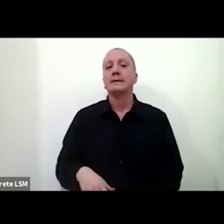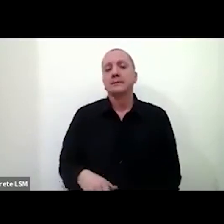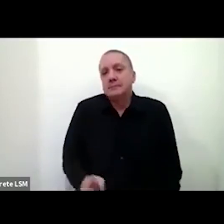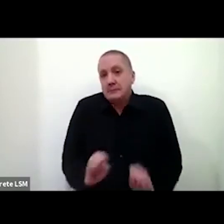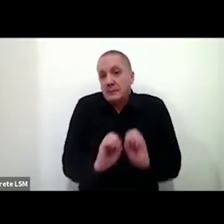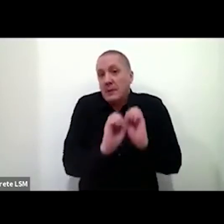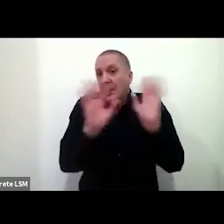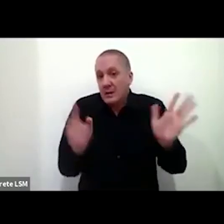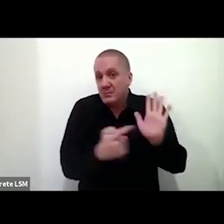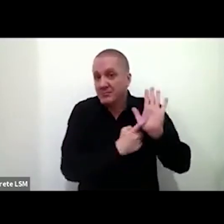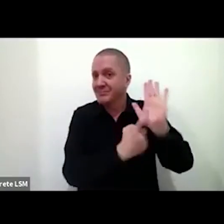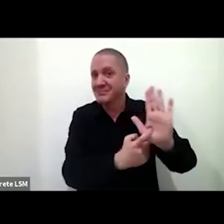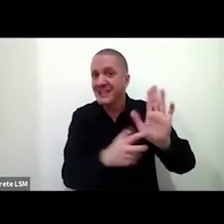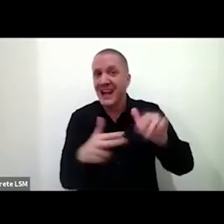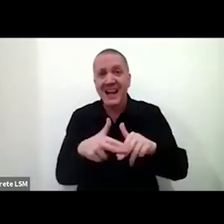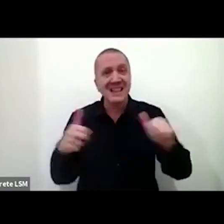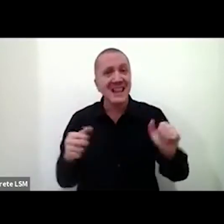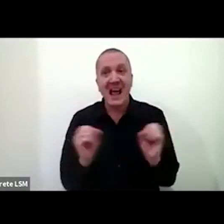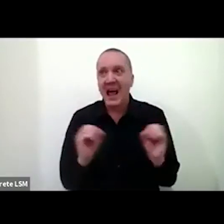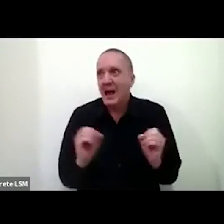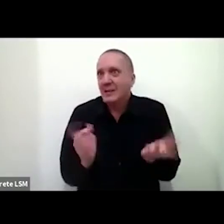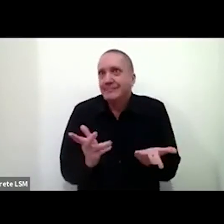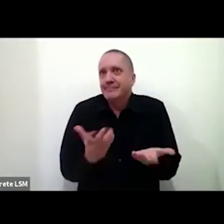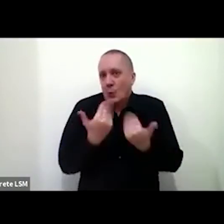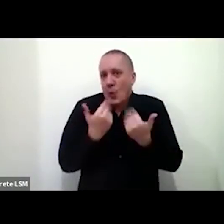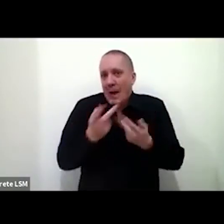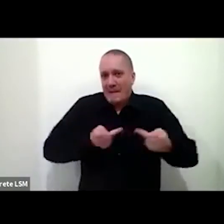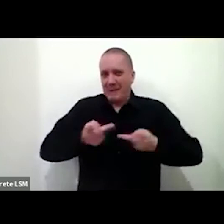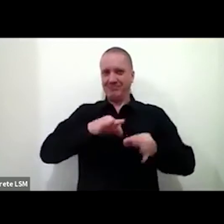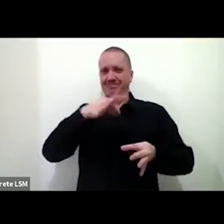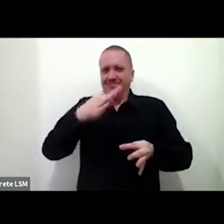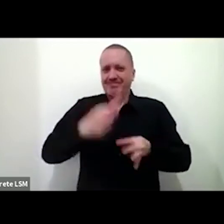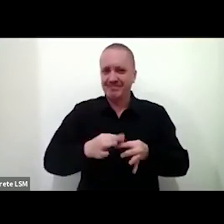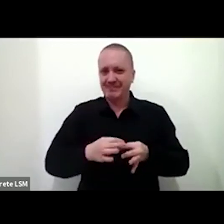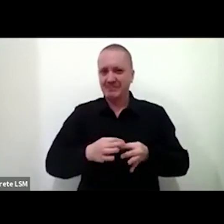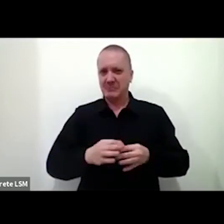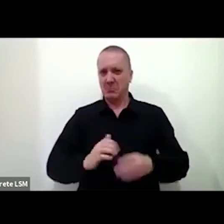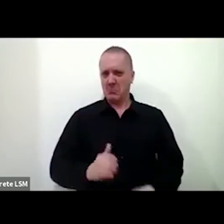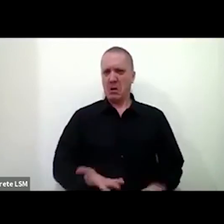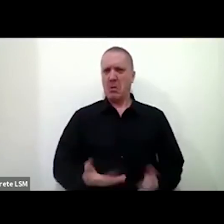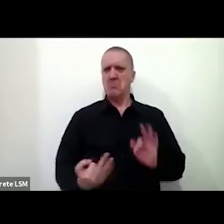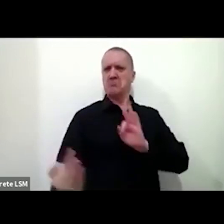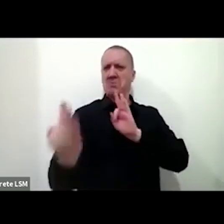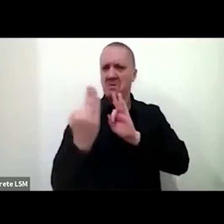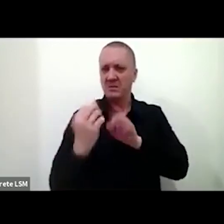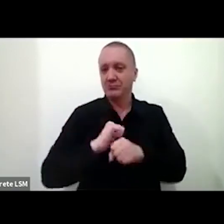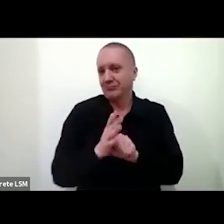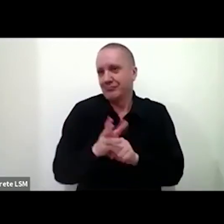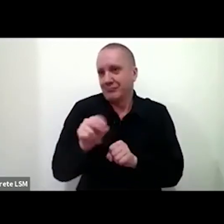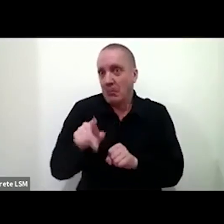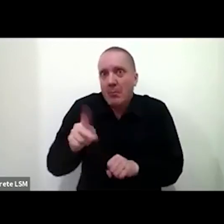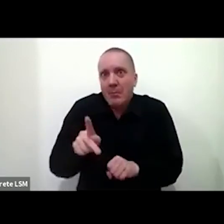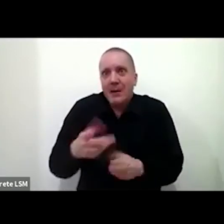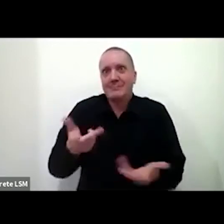nadie, compañeros y compañeras, estaba preparado para esta pandemia. Nadie, menos nosotros, que ya de por